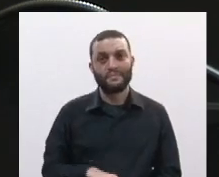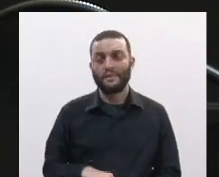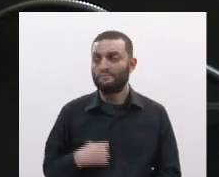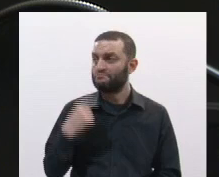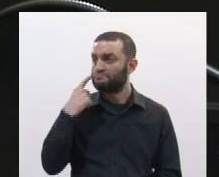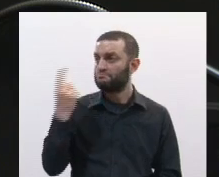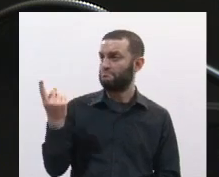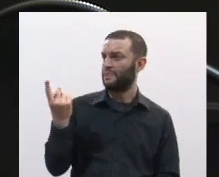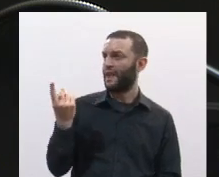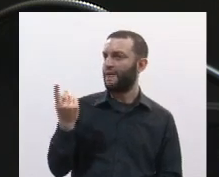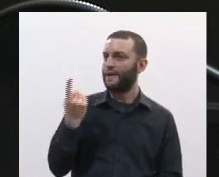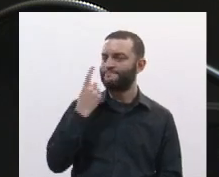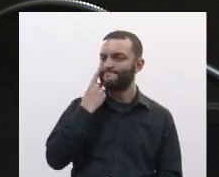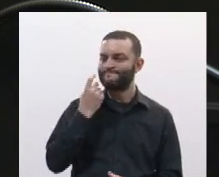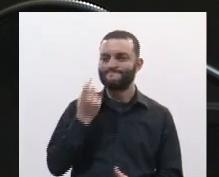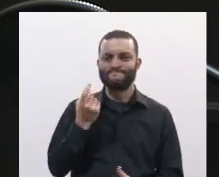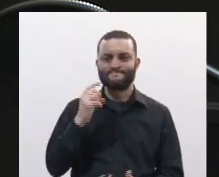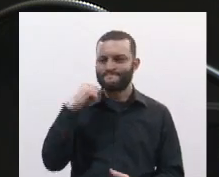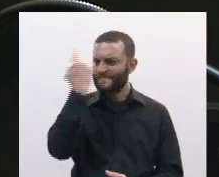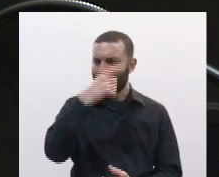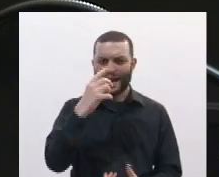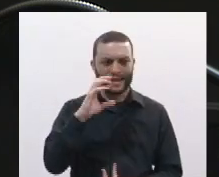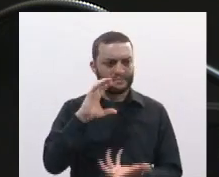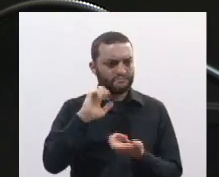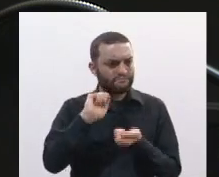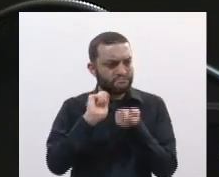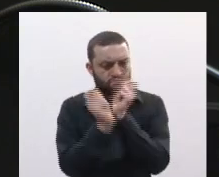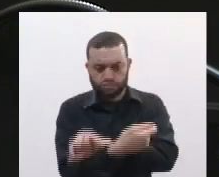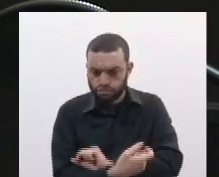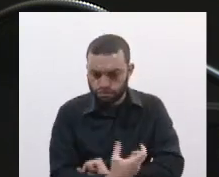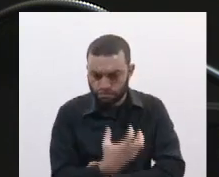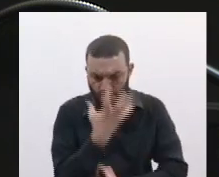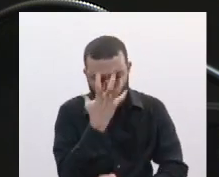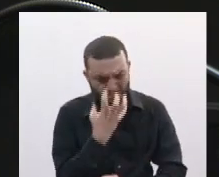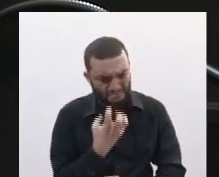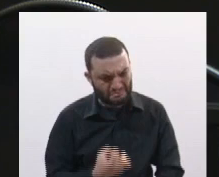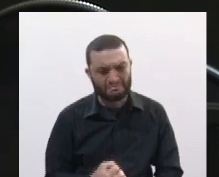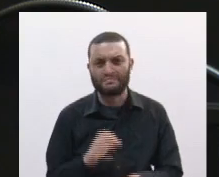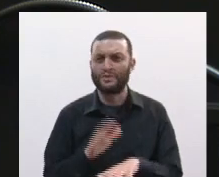parecía desconocido, porque era como que se venía abajo, como que el dolor